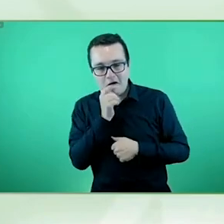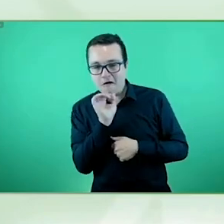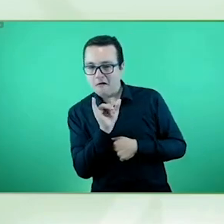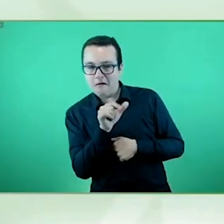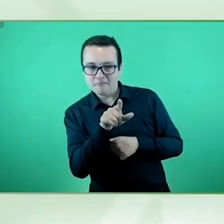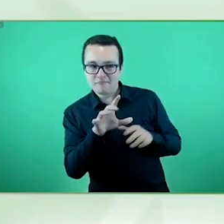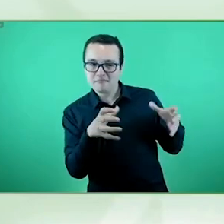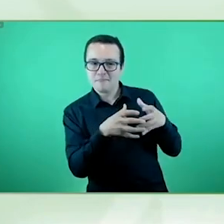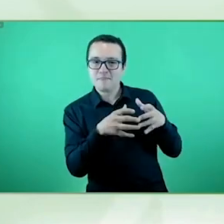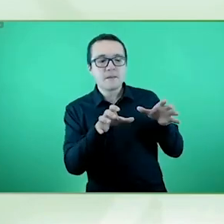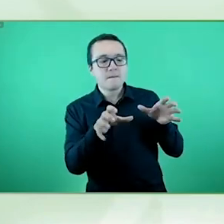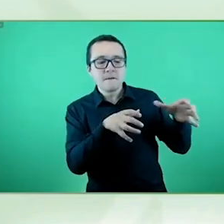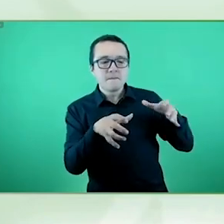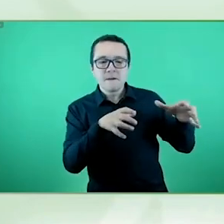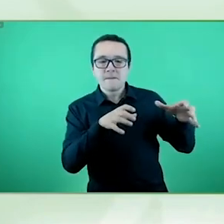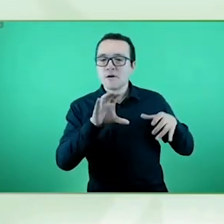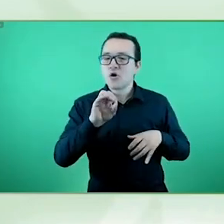mencionar.